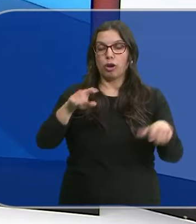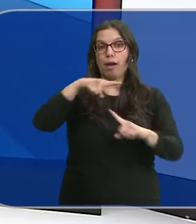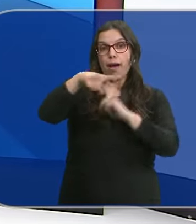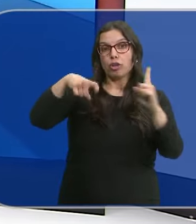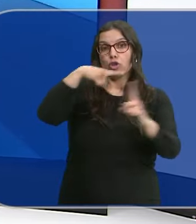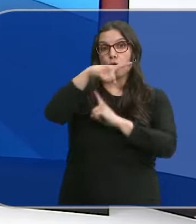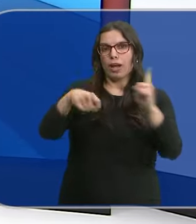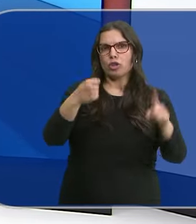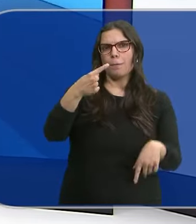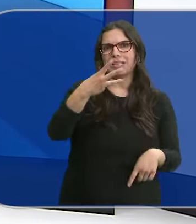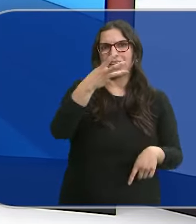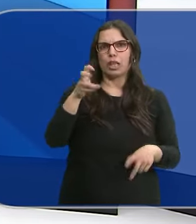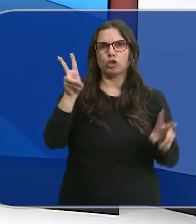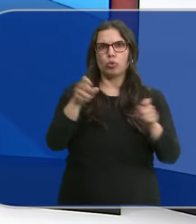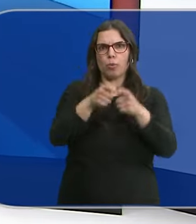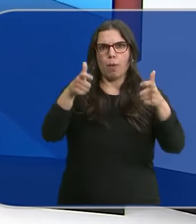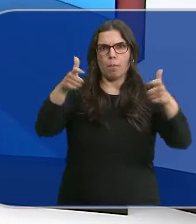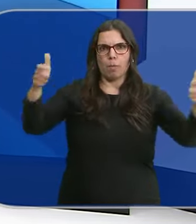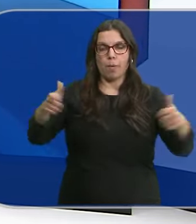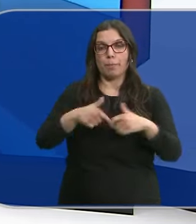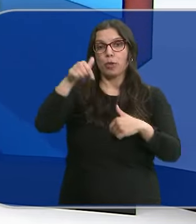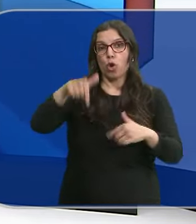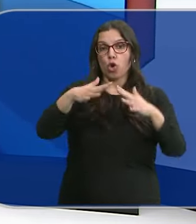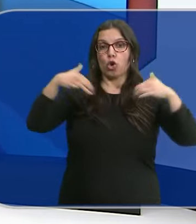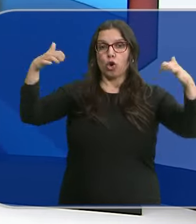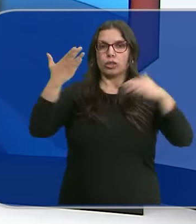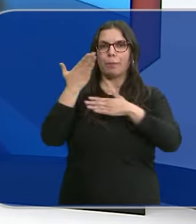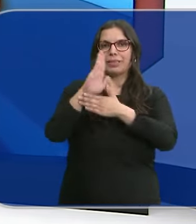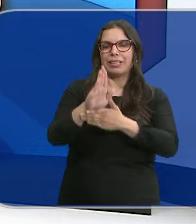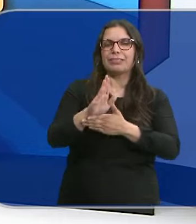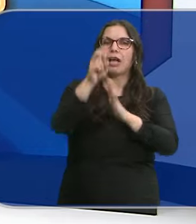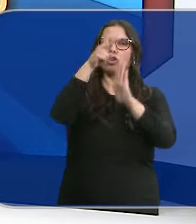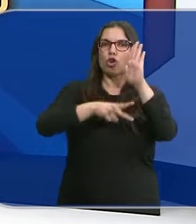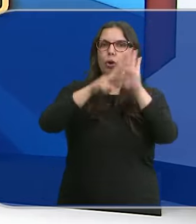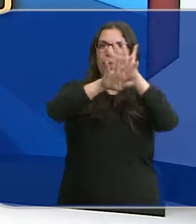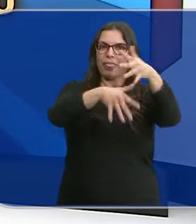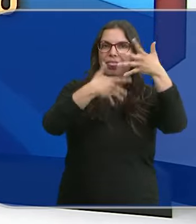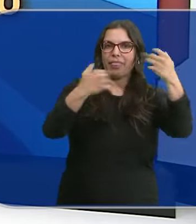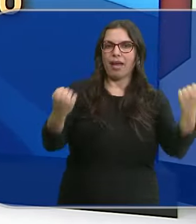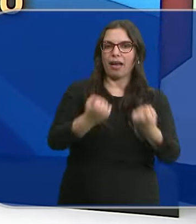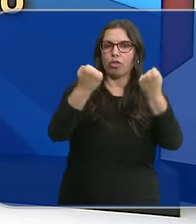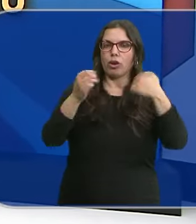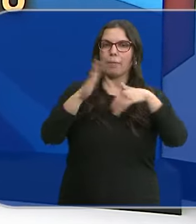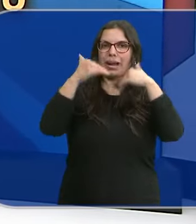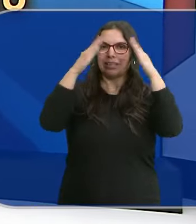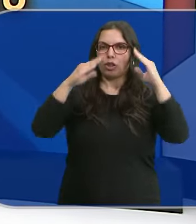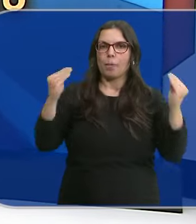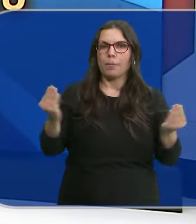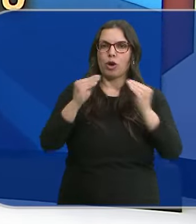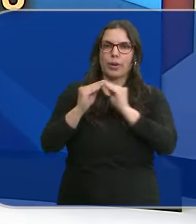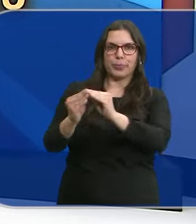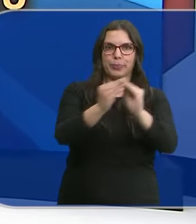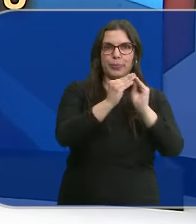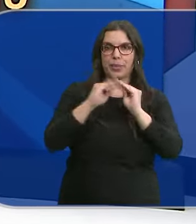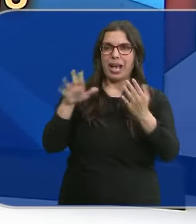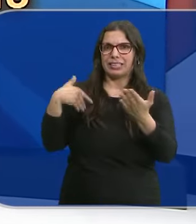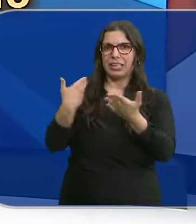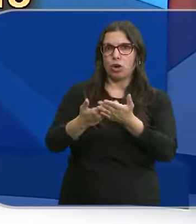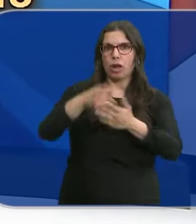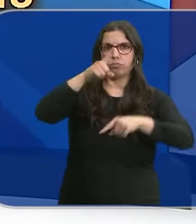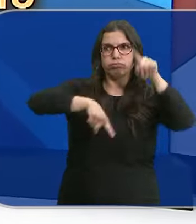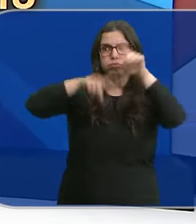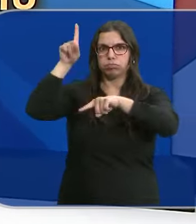detectan más de 1.300 nuevos casos. Hoy en las Cortes se ha presentado el decálogo de acciones para unificar y mejorar su atención, hasta ahora muy